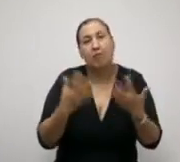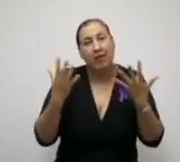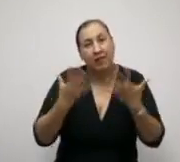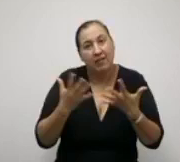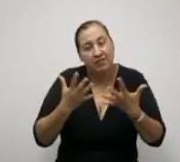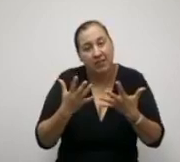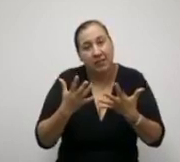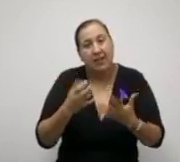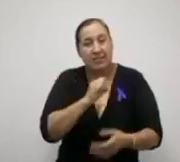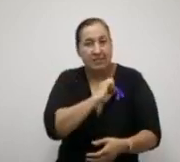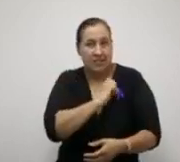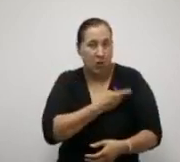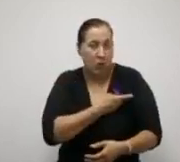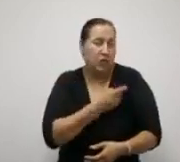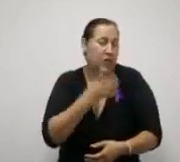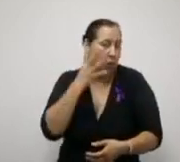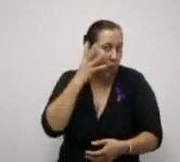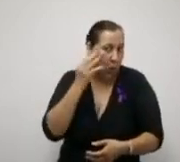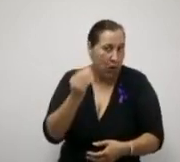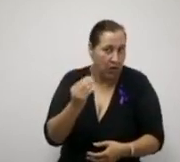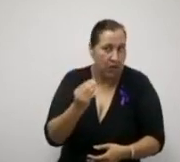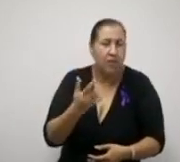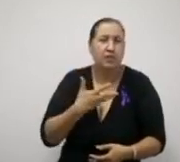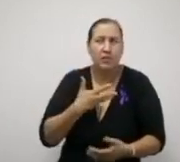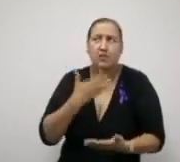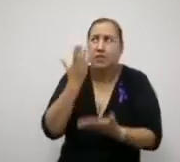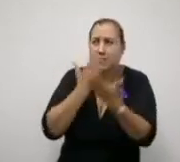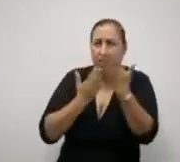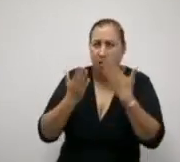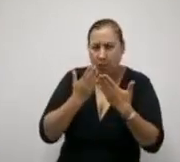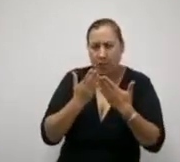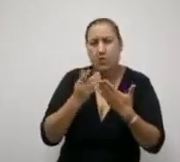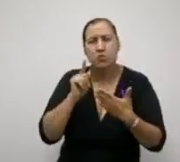servicios de salud del Estado de Colima se cuenta con personal de salud